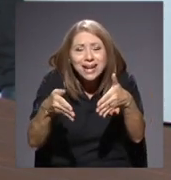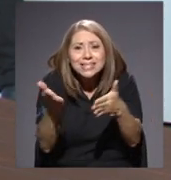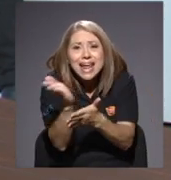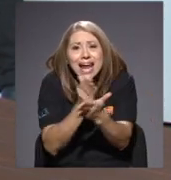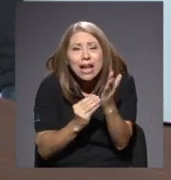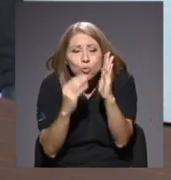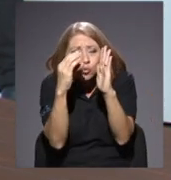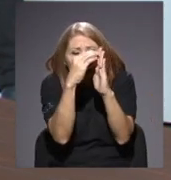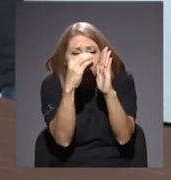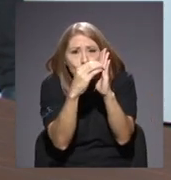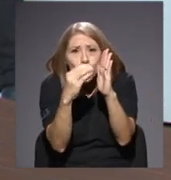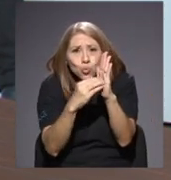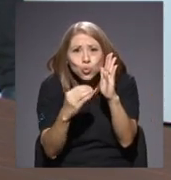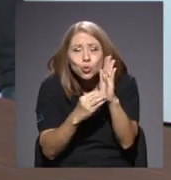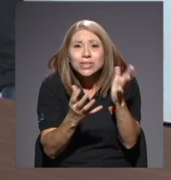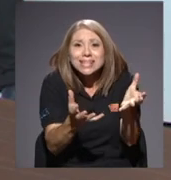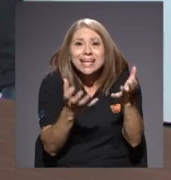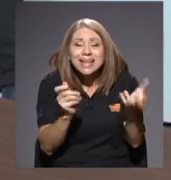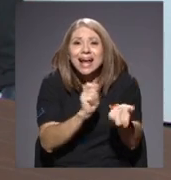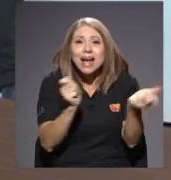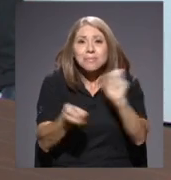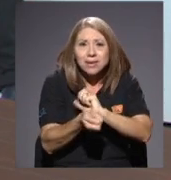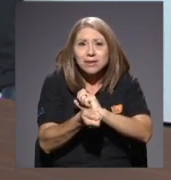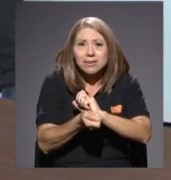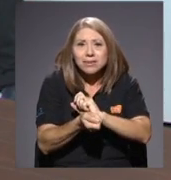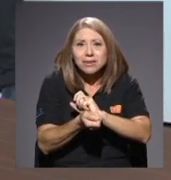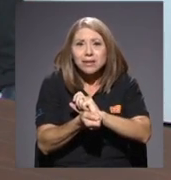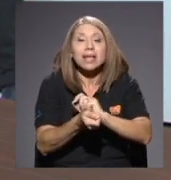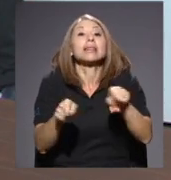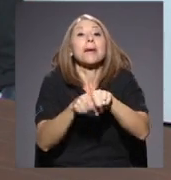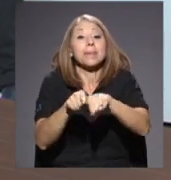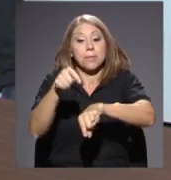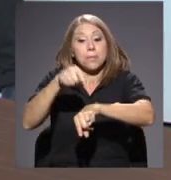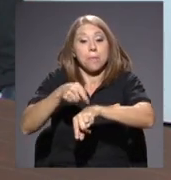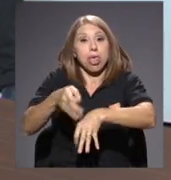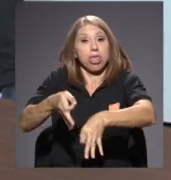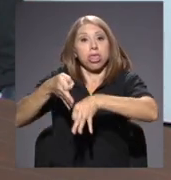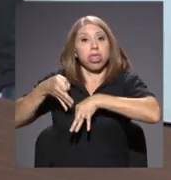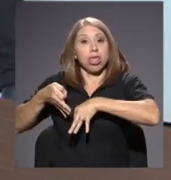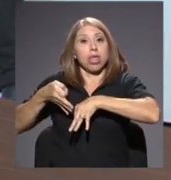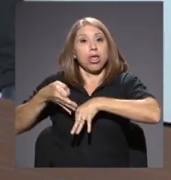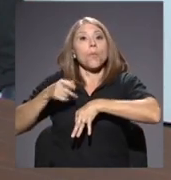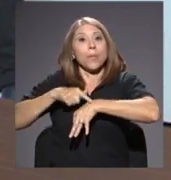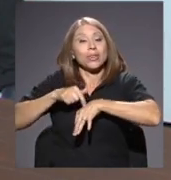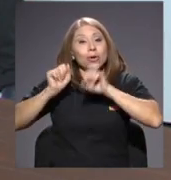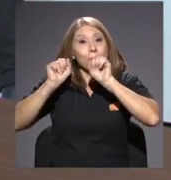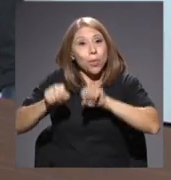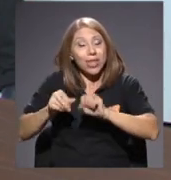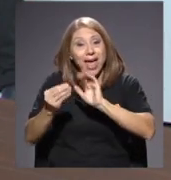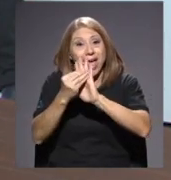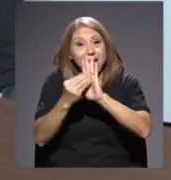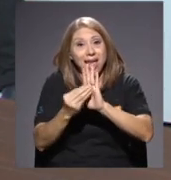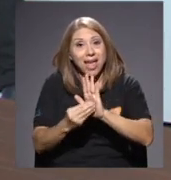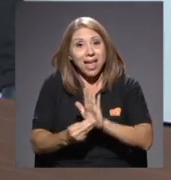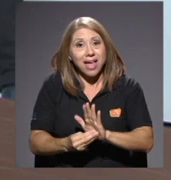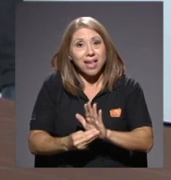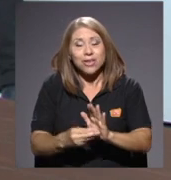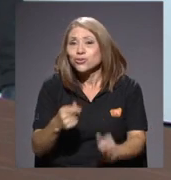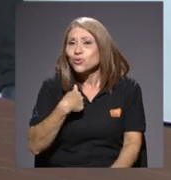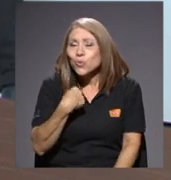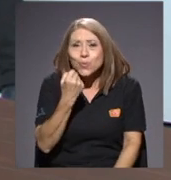que sí se querían cambiar y en un momento donde el proyecto le era viable de introducirle mociones de fondo? Yo no